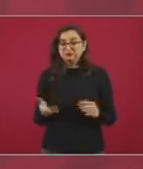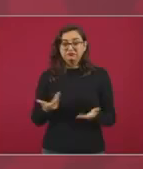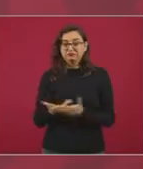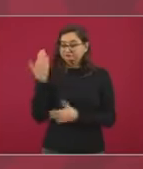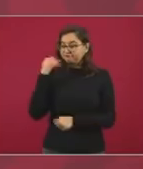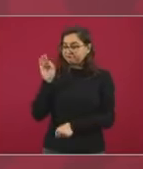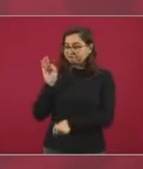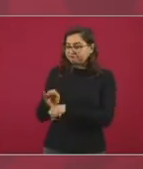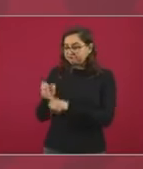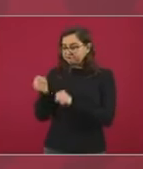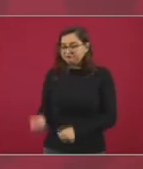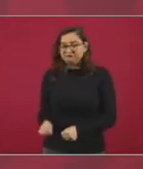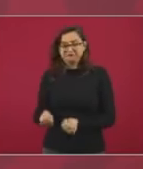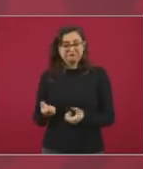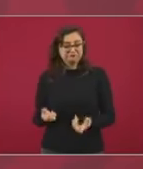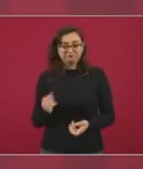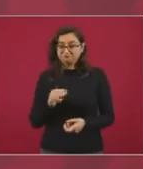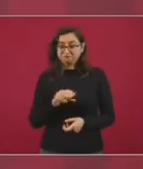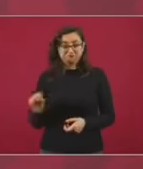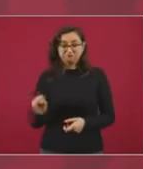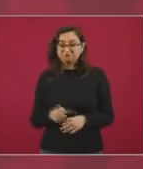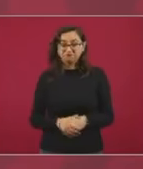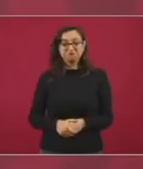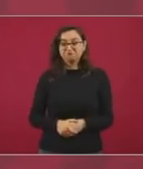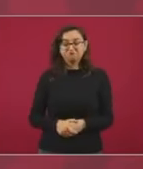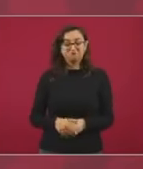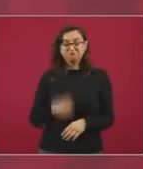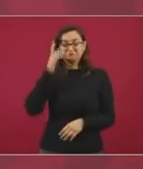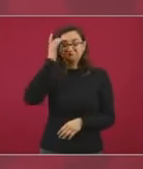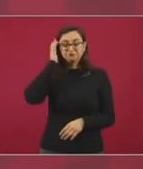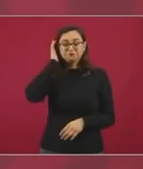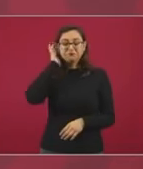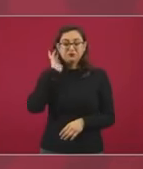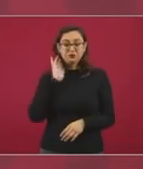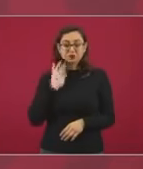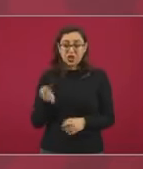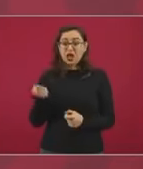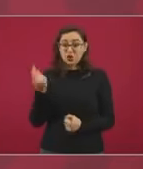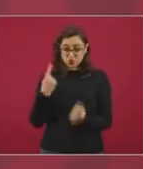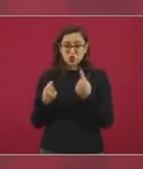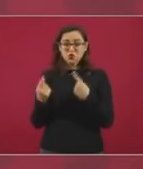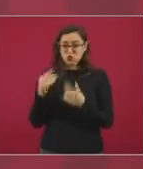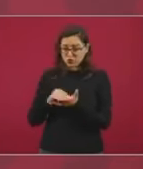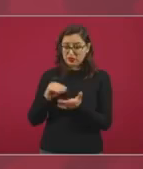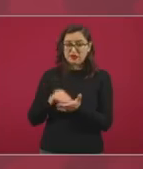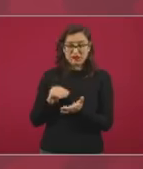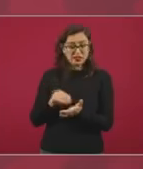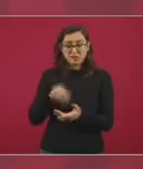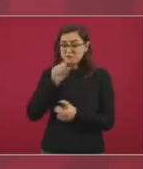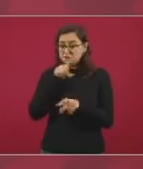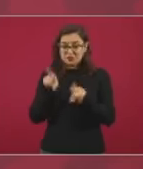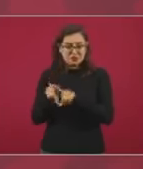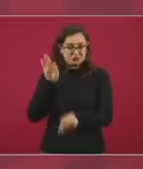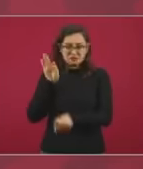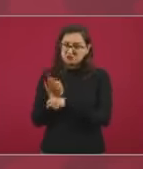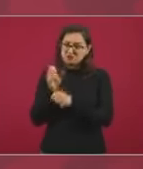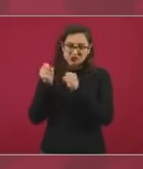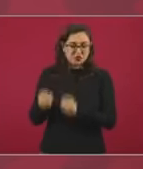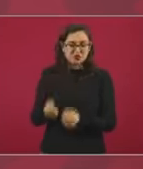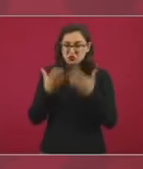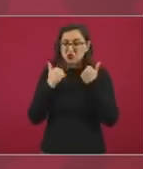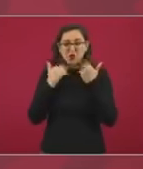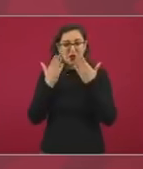seguridad social, y siguen en algunos casos sin tener la seguridad